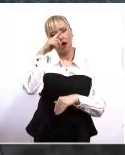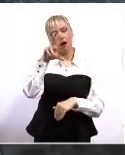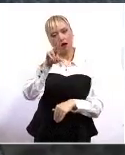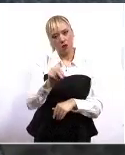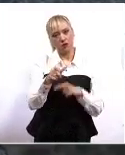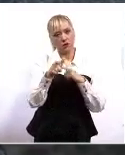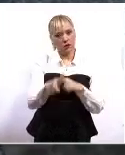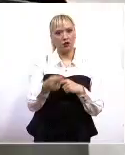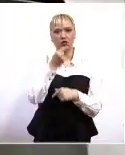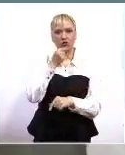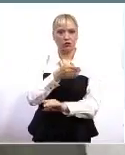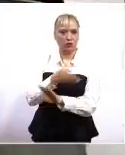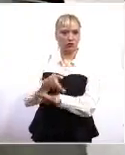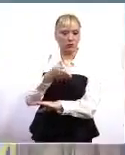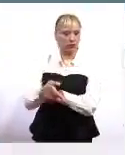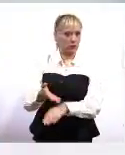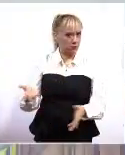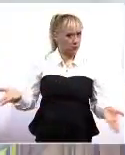escolar.